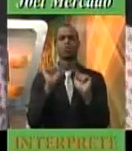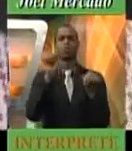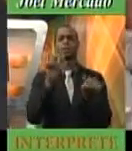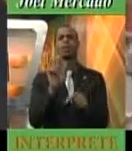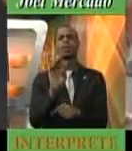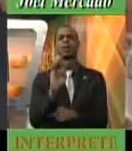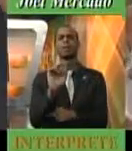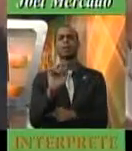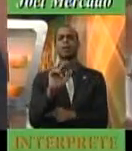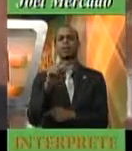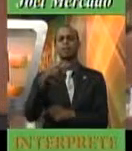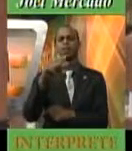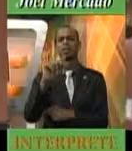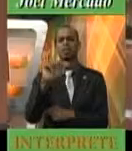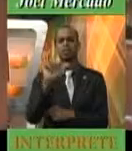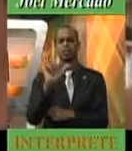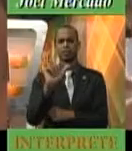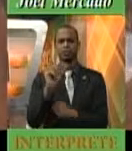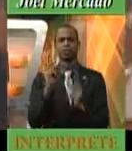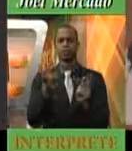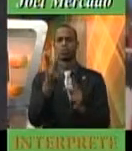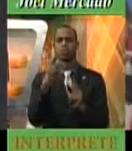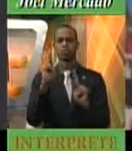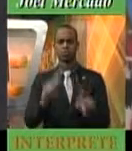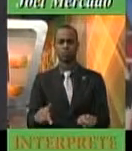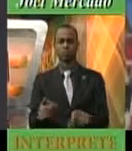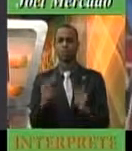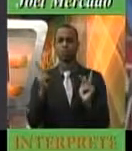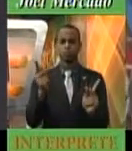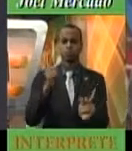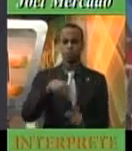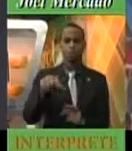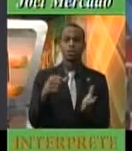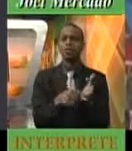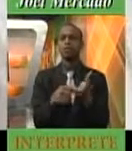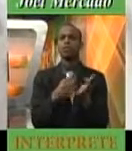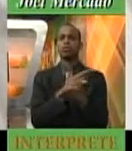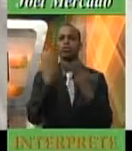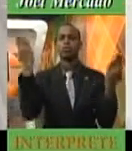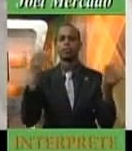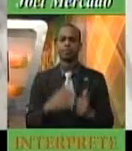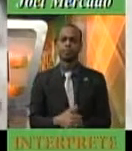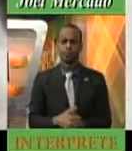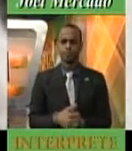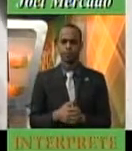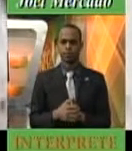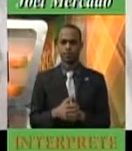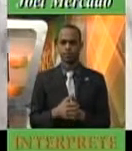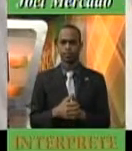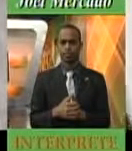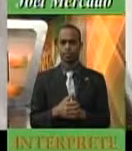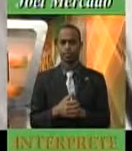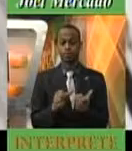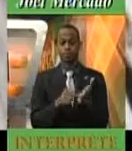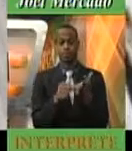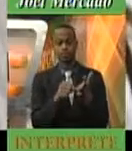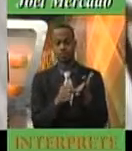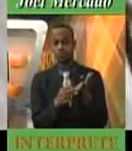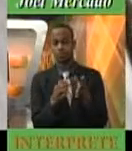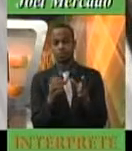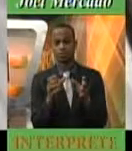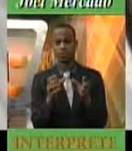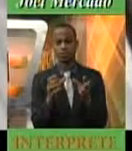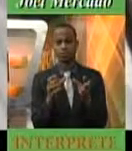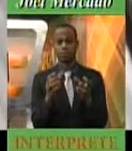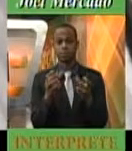dos personas. Las dos personas no tenían ni siquiera documentos. Oye. Si eso, no tener documentos, no te impide